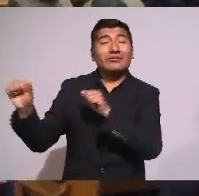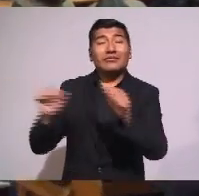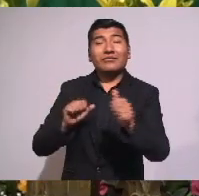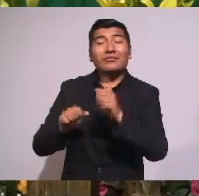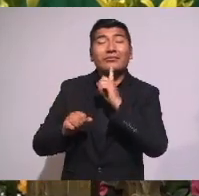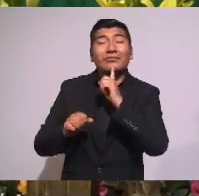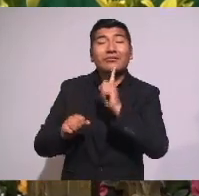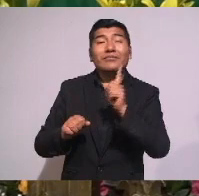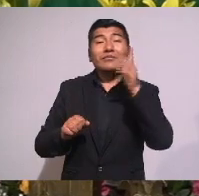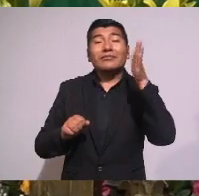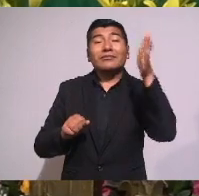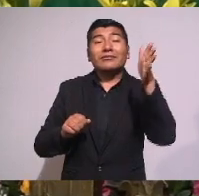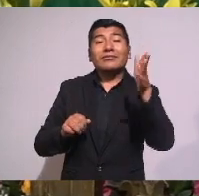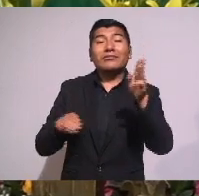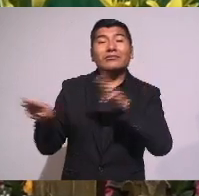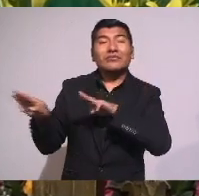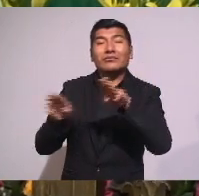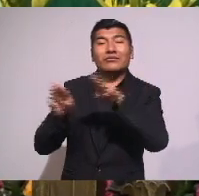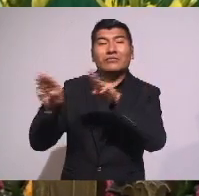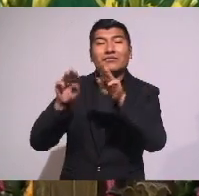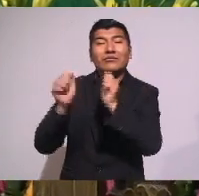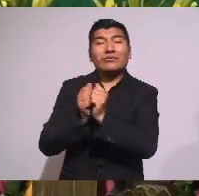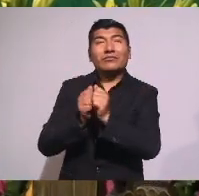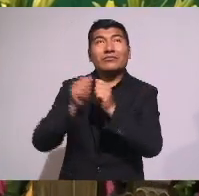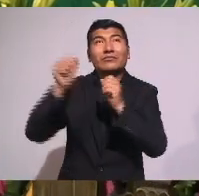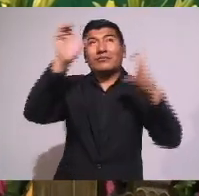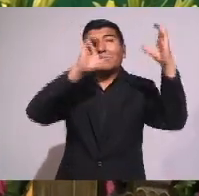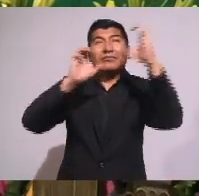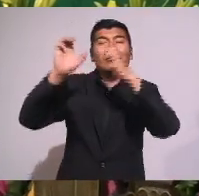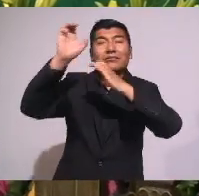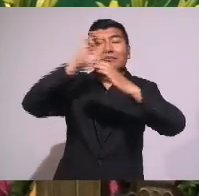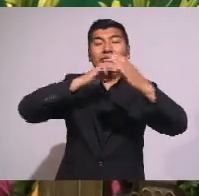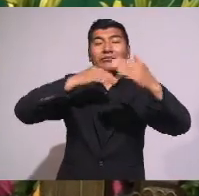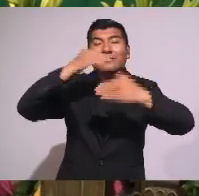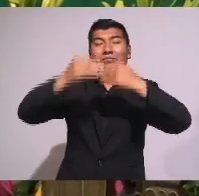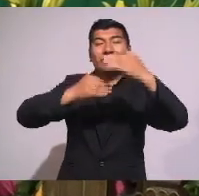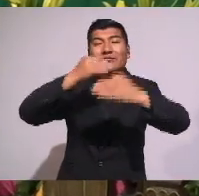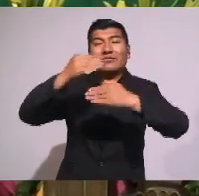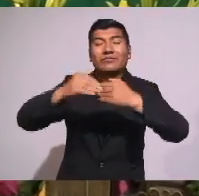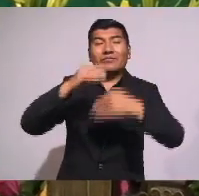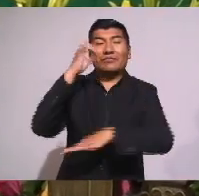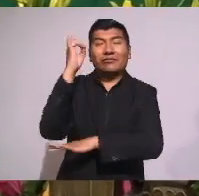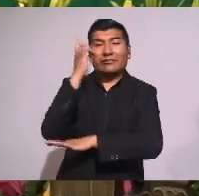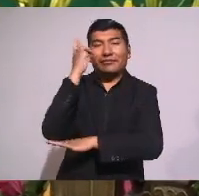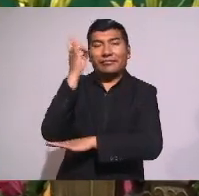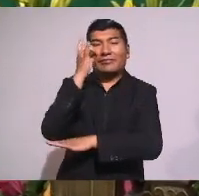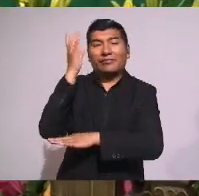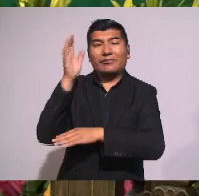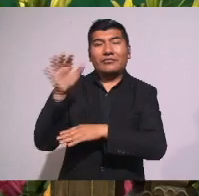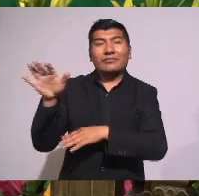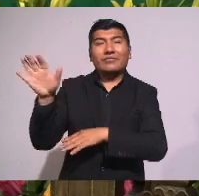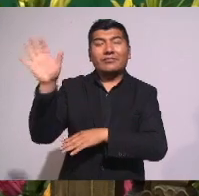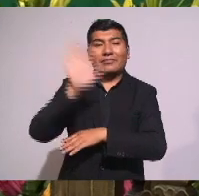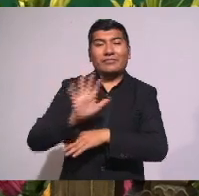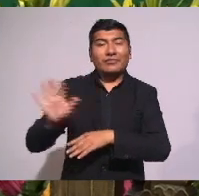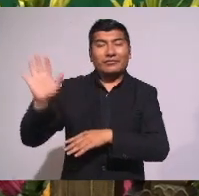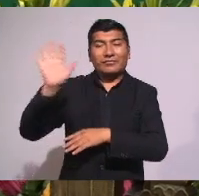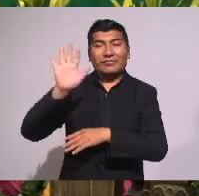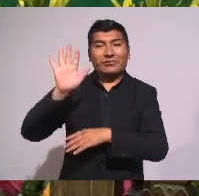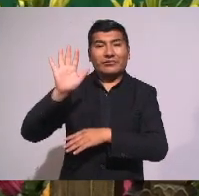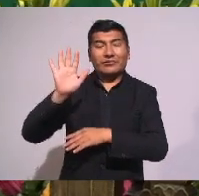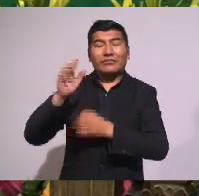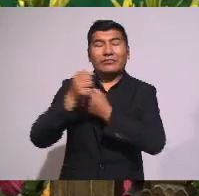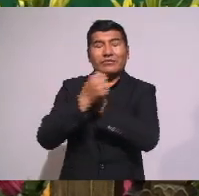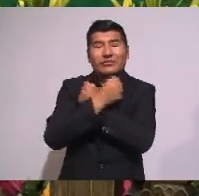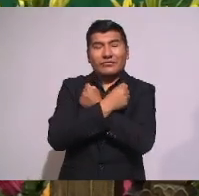estén movidas por la búsqueda del progreso del pueblo boliviano y estén movidas por